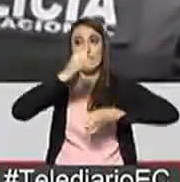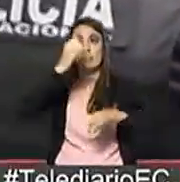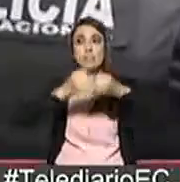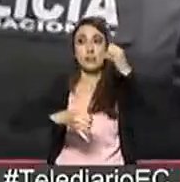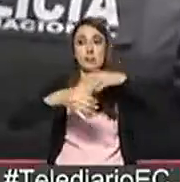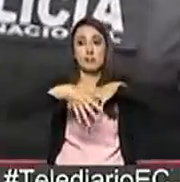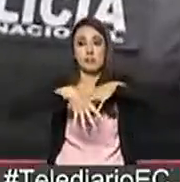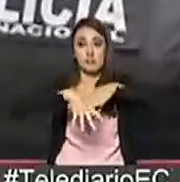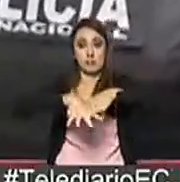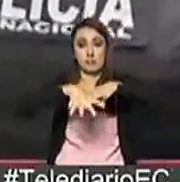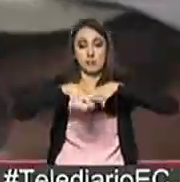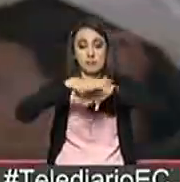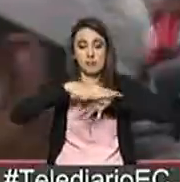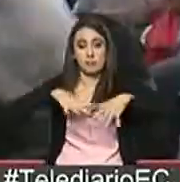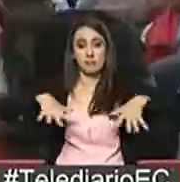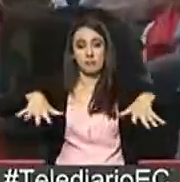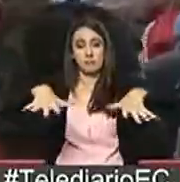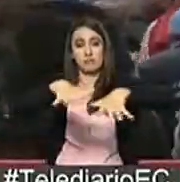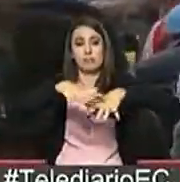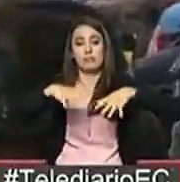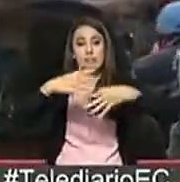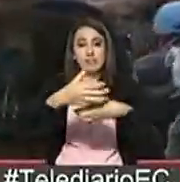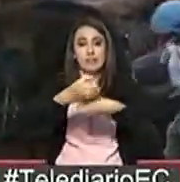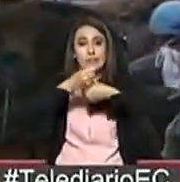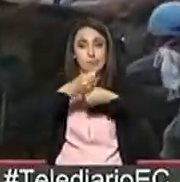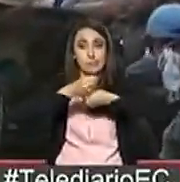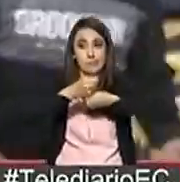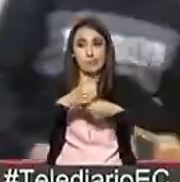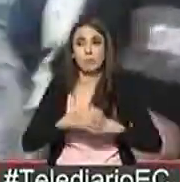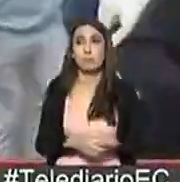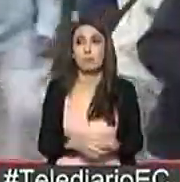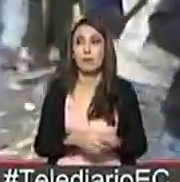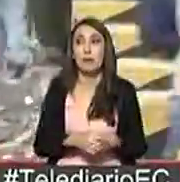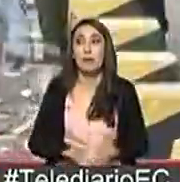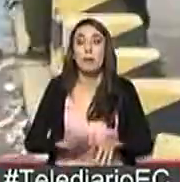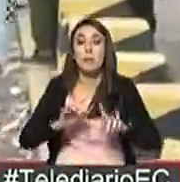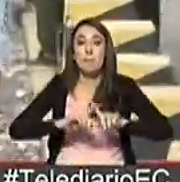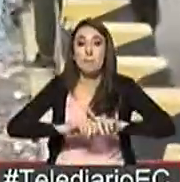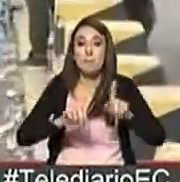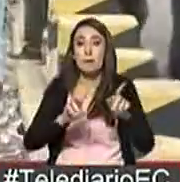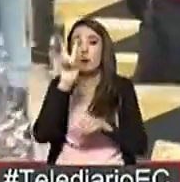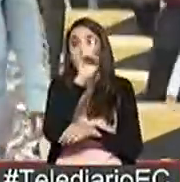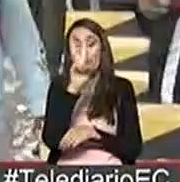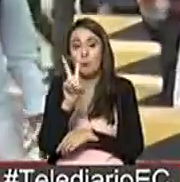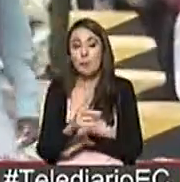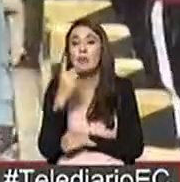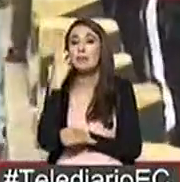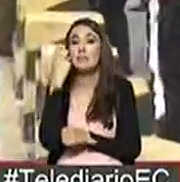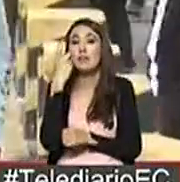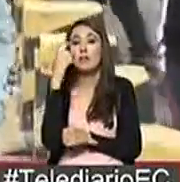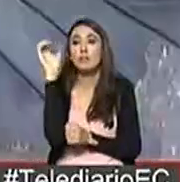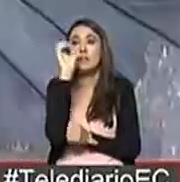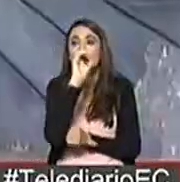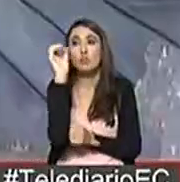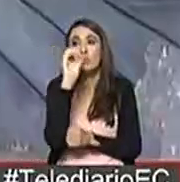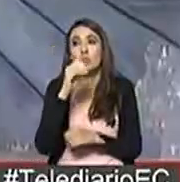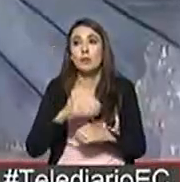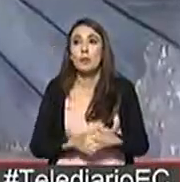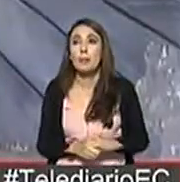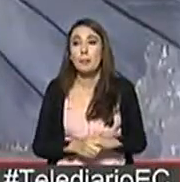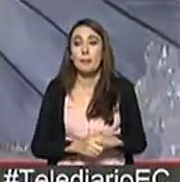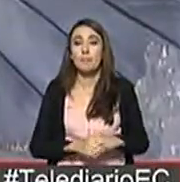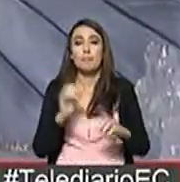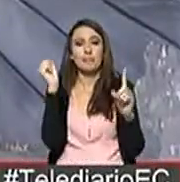brindó seguridad en el centro histórico y en los exteriores de la Asamblea Nacional. Sin embargo, el viernes 11 de octubre resultó herido.